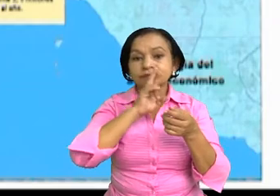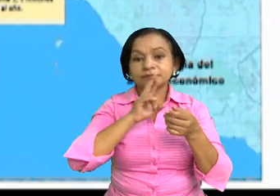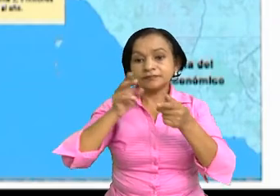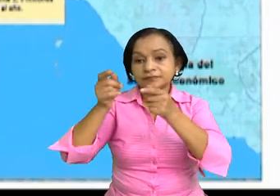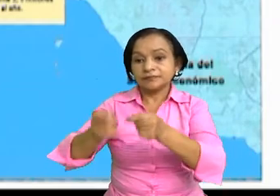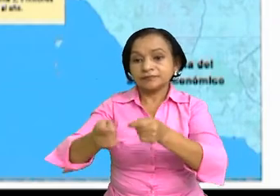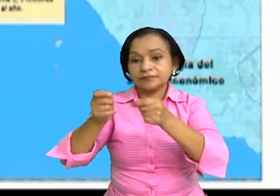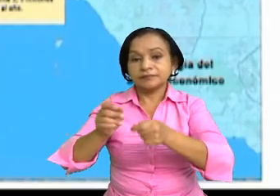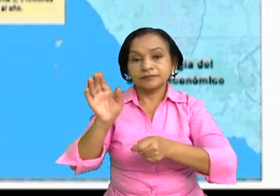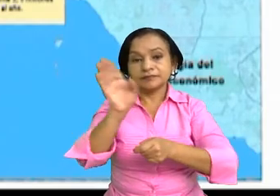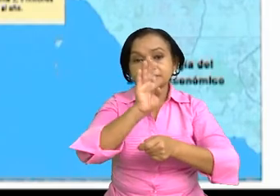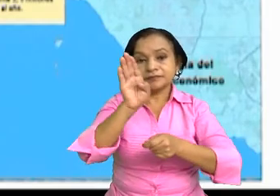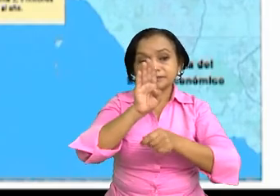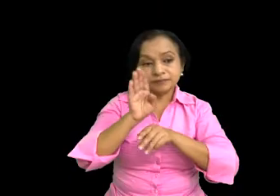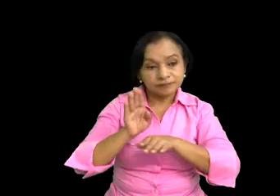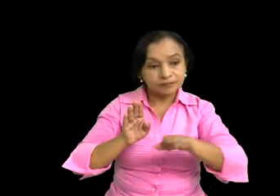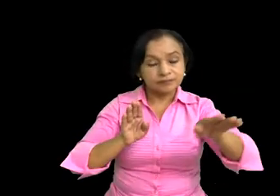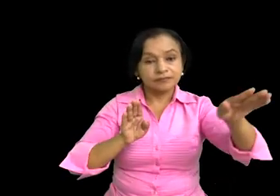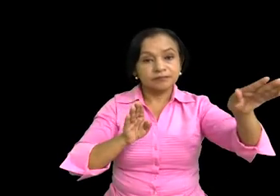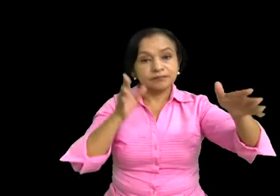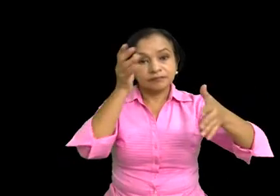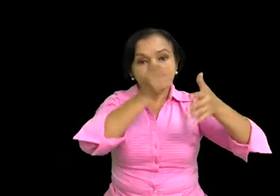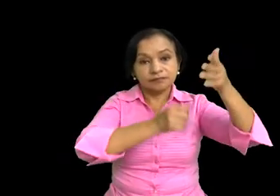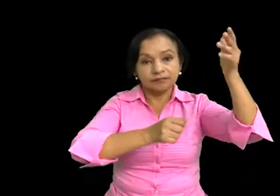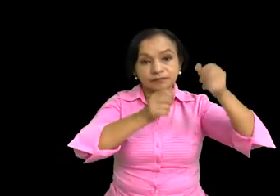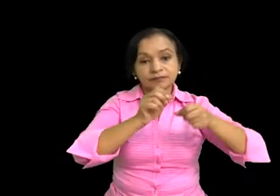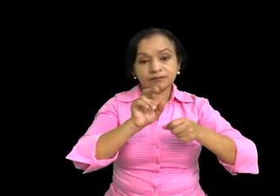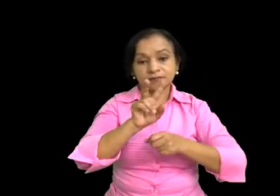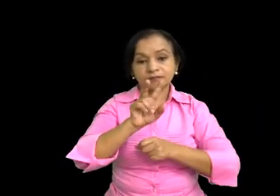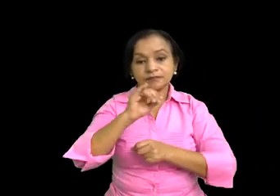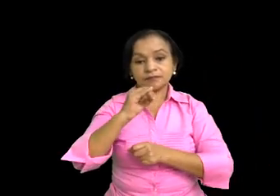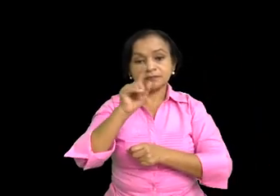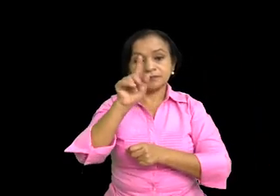negro hacia Huaco y hacia el Victoria de Julio en Tipitapa.